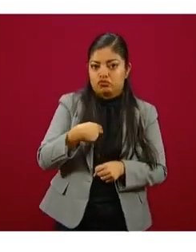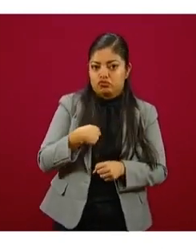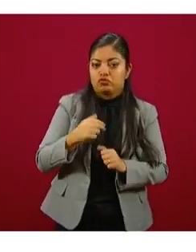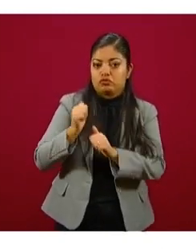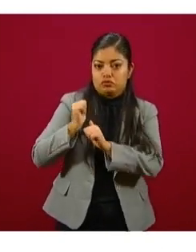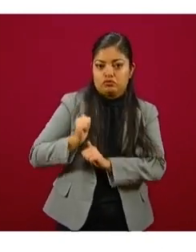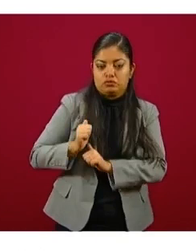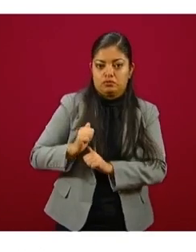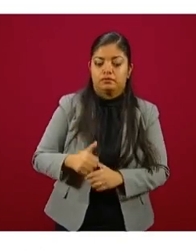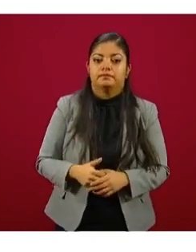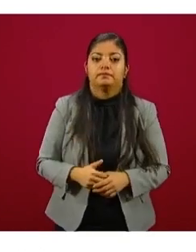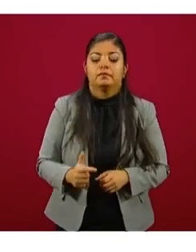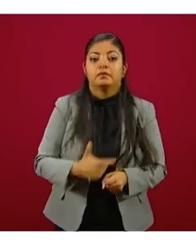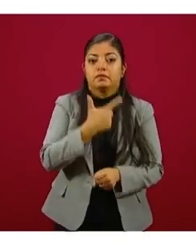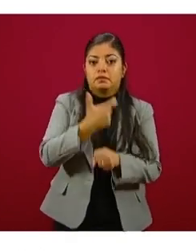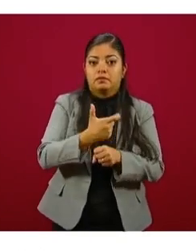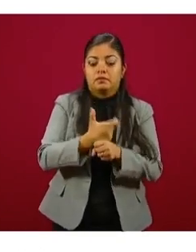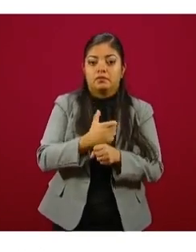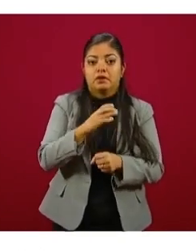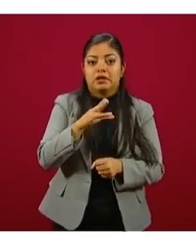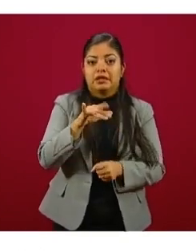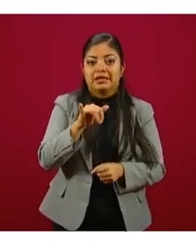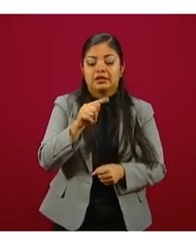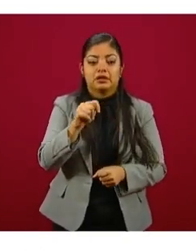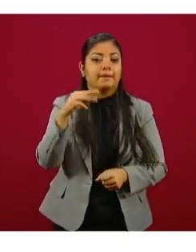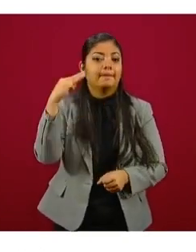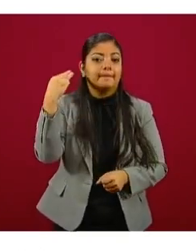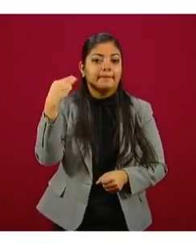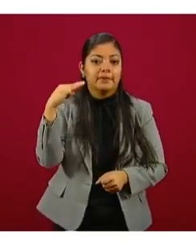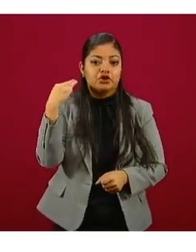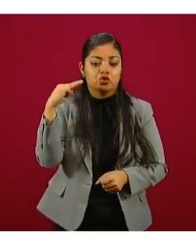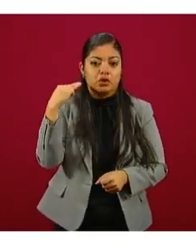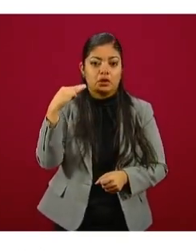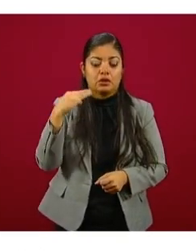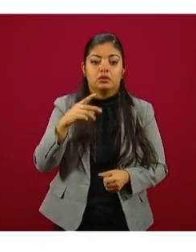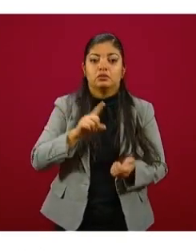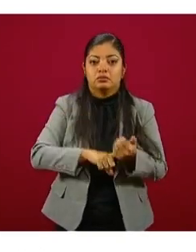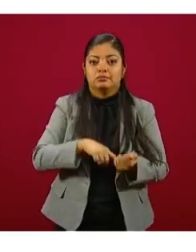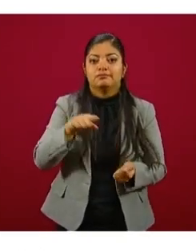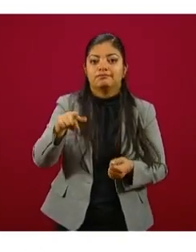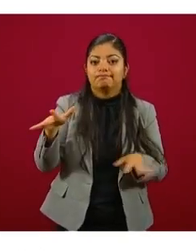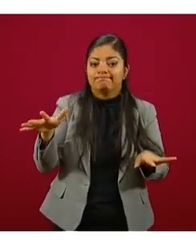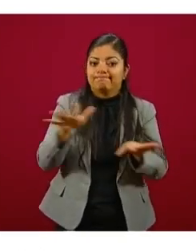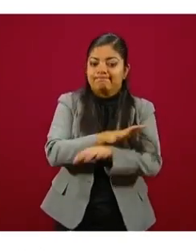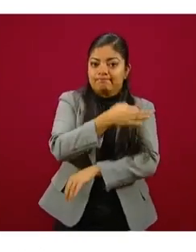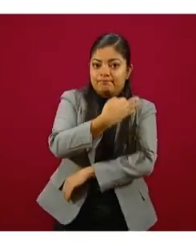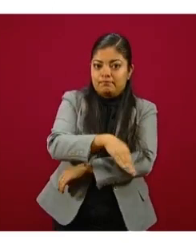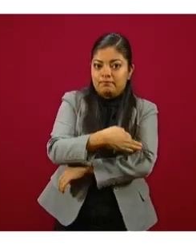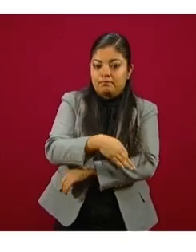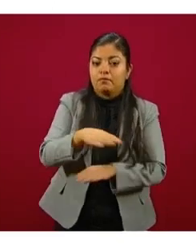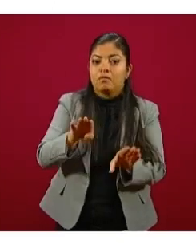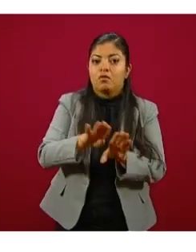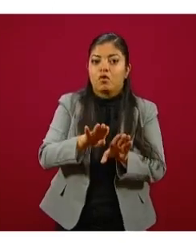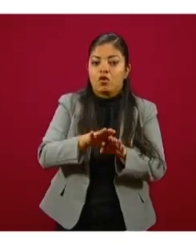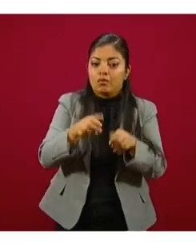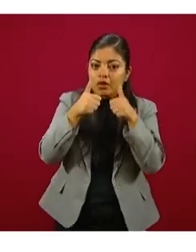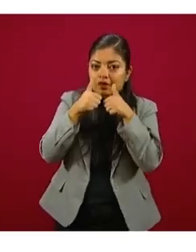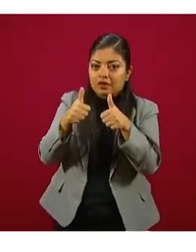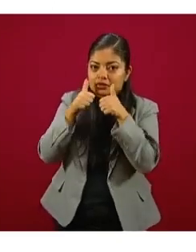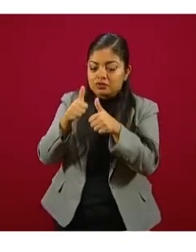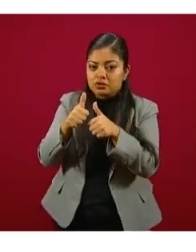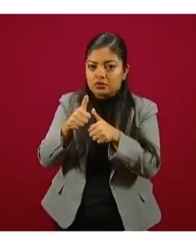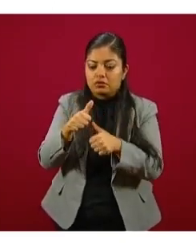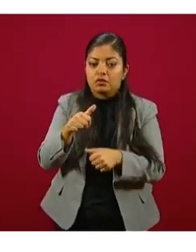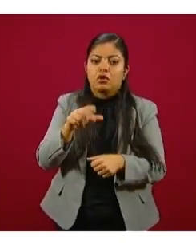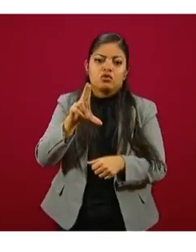responsable. Séptimo, el CRIT Michoacán se reconvierte temporalmente en un centro de consulta externa ambulatoria para pacientes no